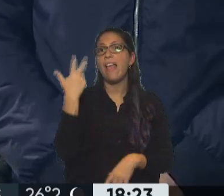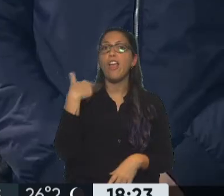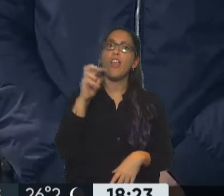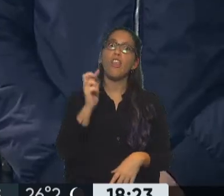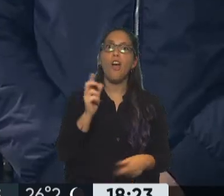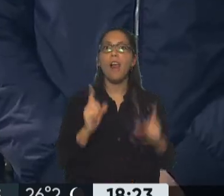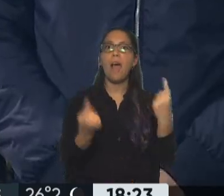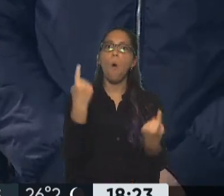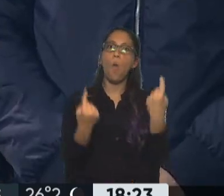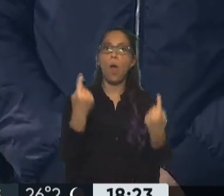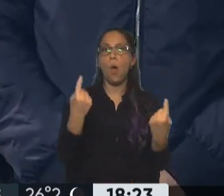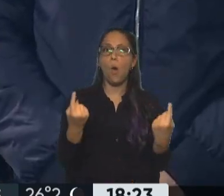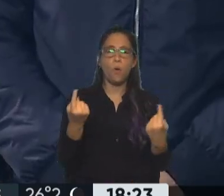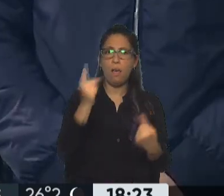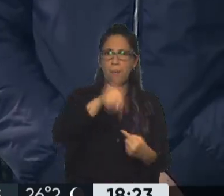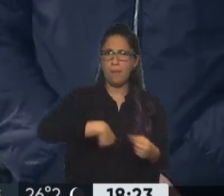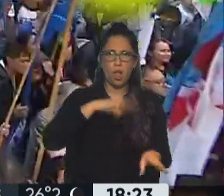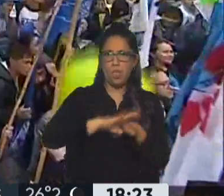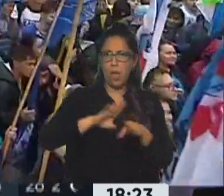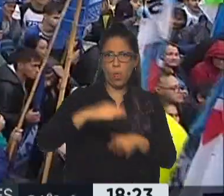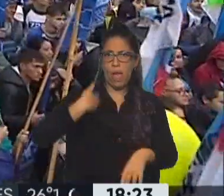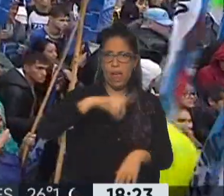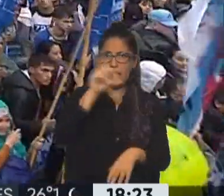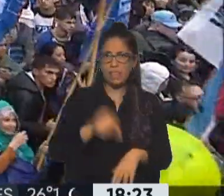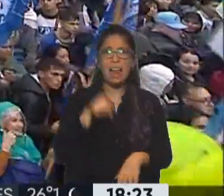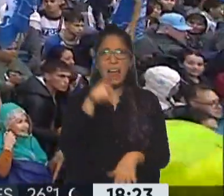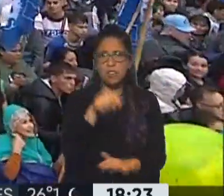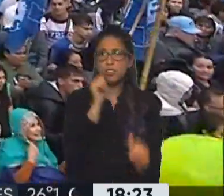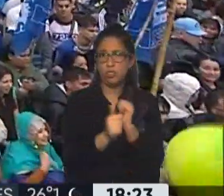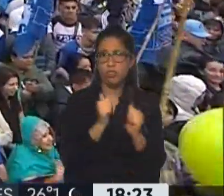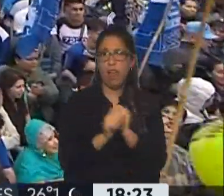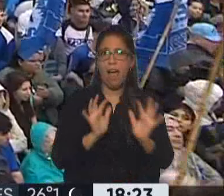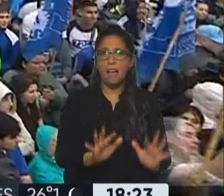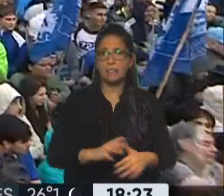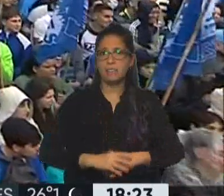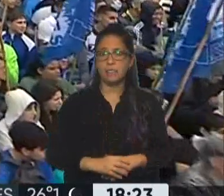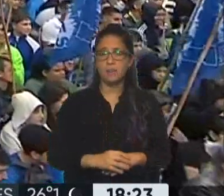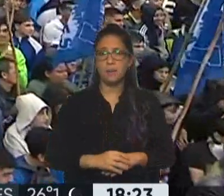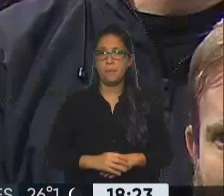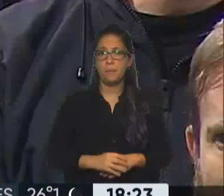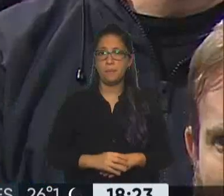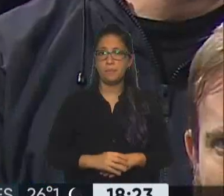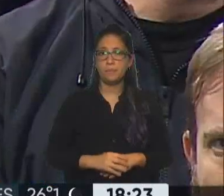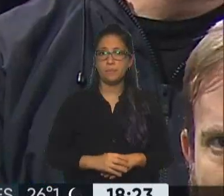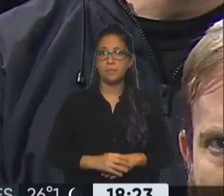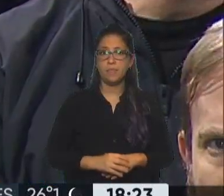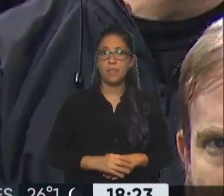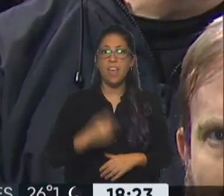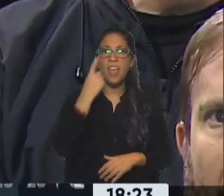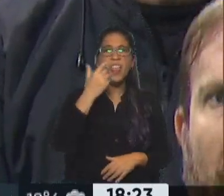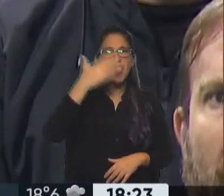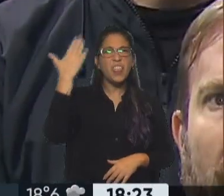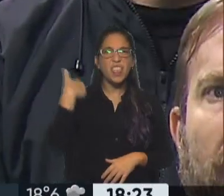dolarización, endeudando al país. Esta es la historia, y el día que se cayó esa